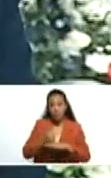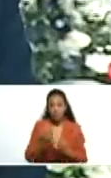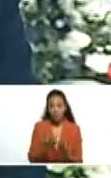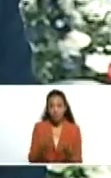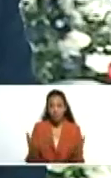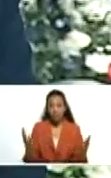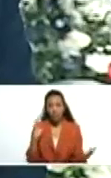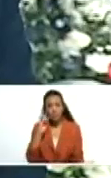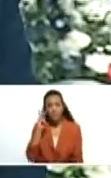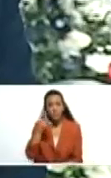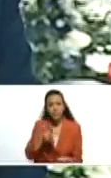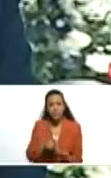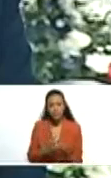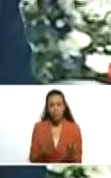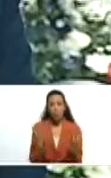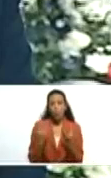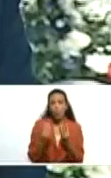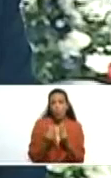Venimos